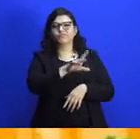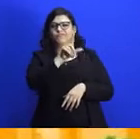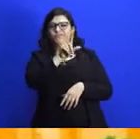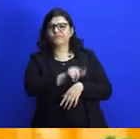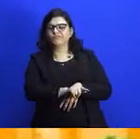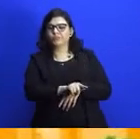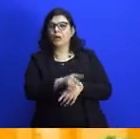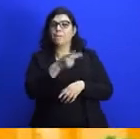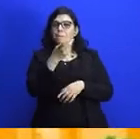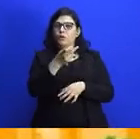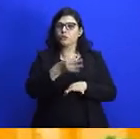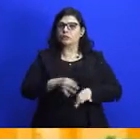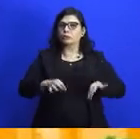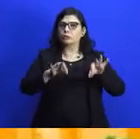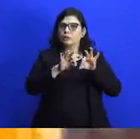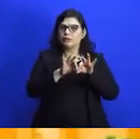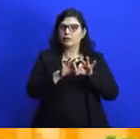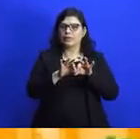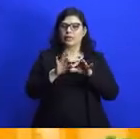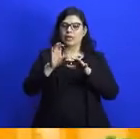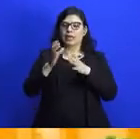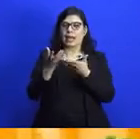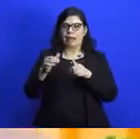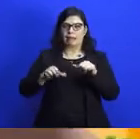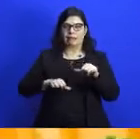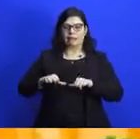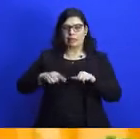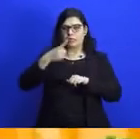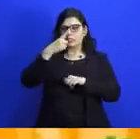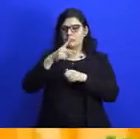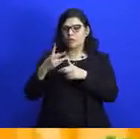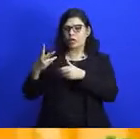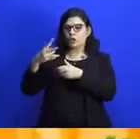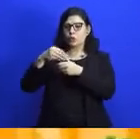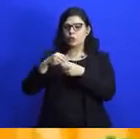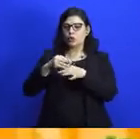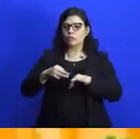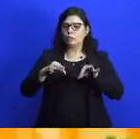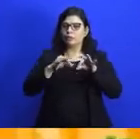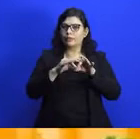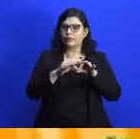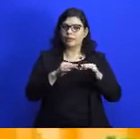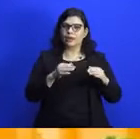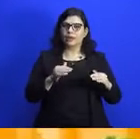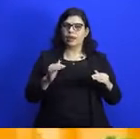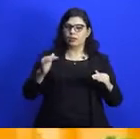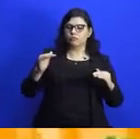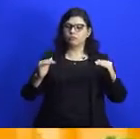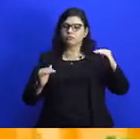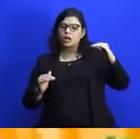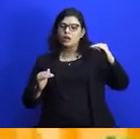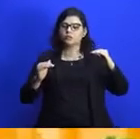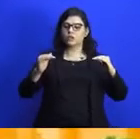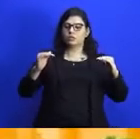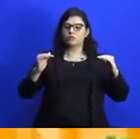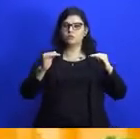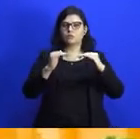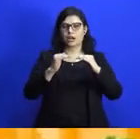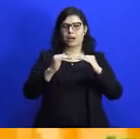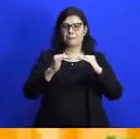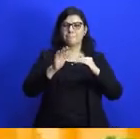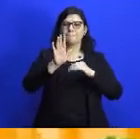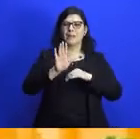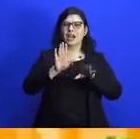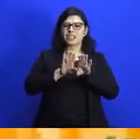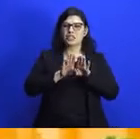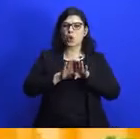que las acciones de inclusión se centren en equiparar esas oportunidades. Digamos que en pavimentar el camino para que entonces ya